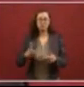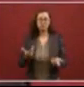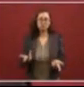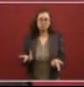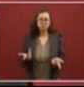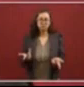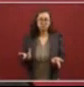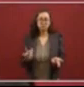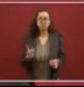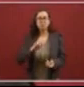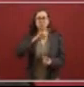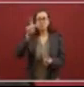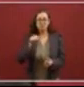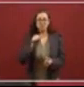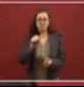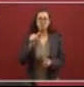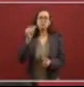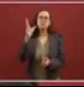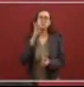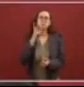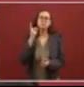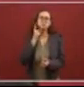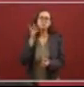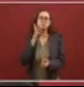y luego en el Congreso sí